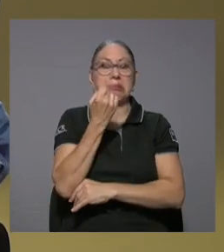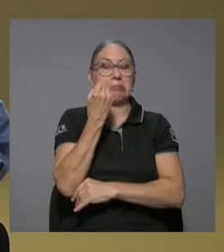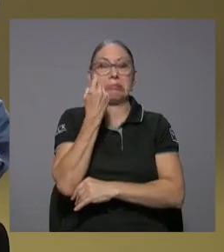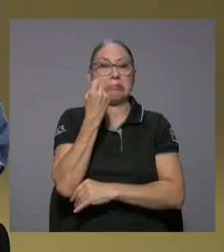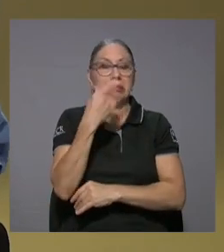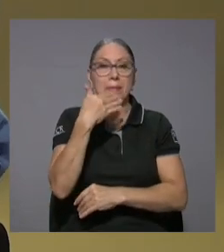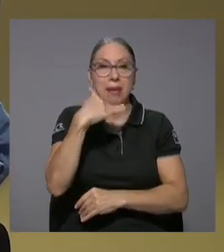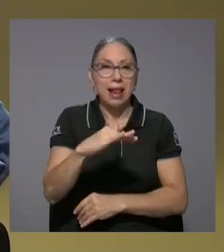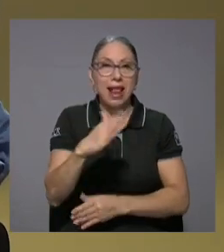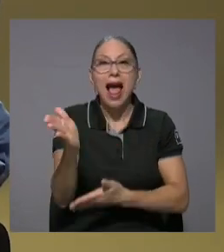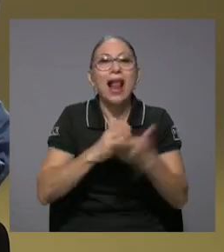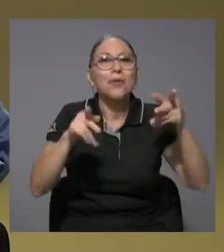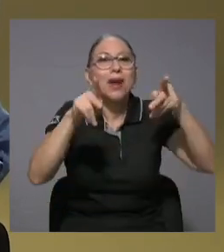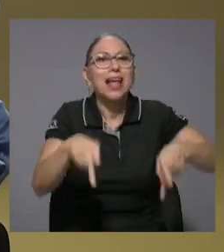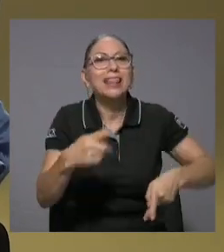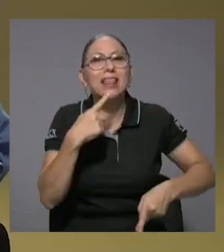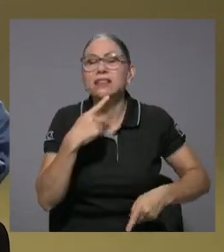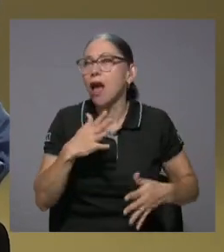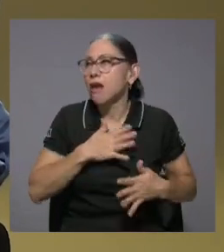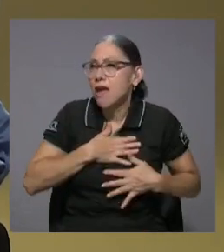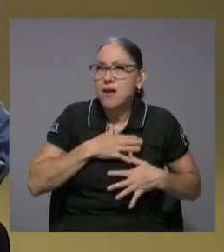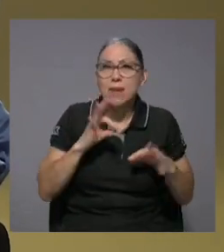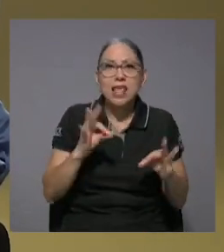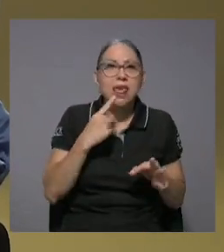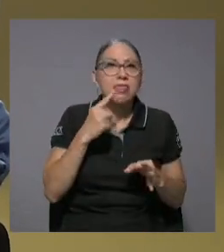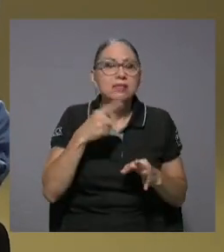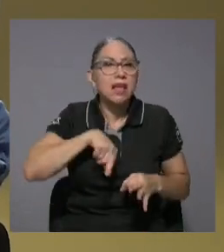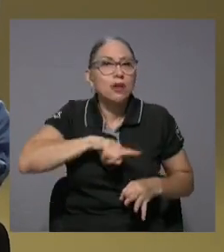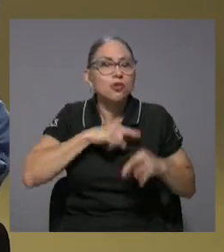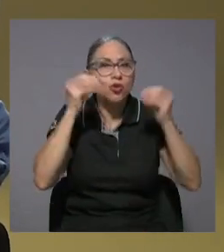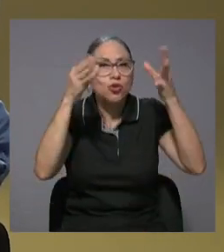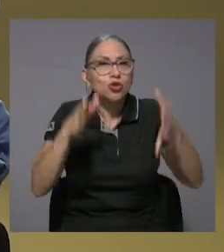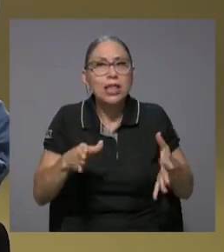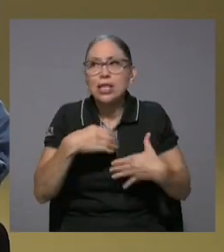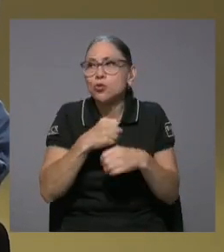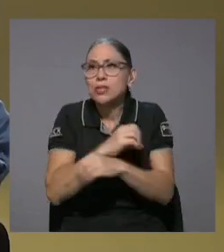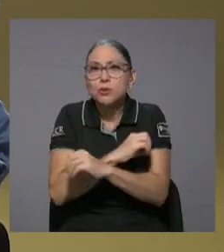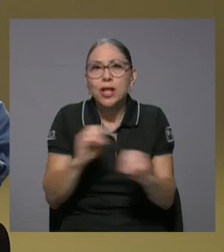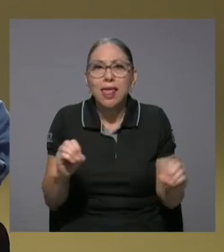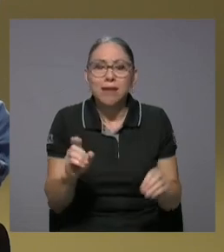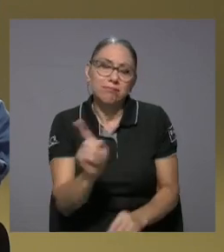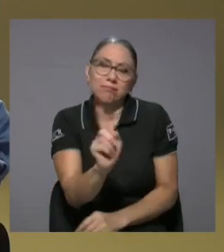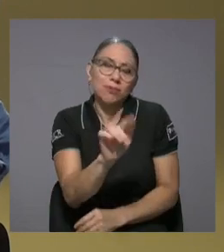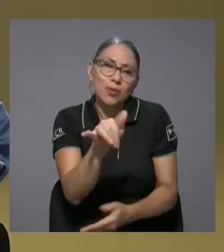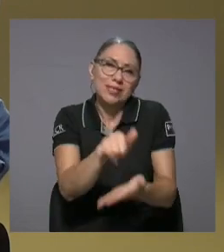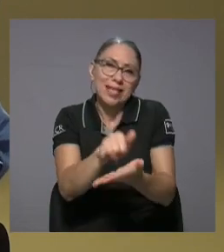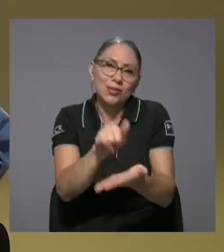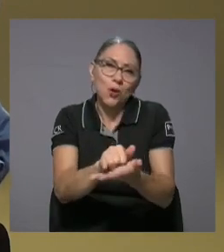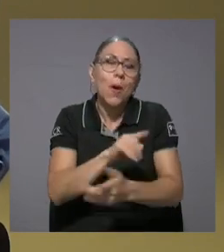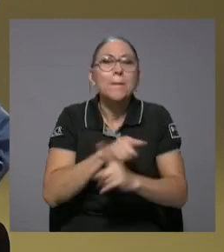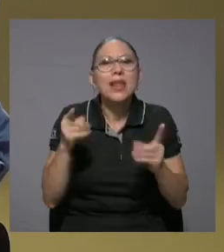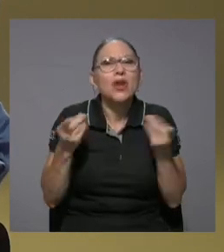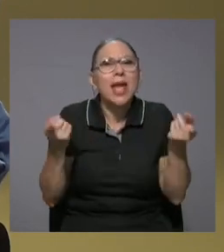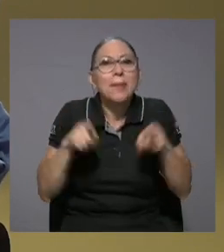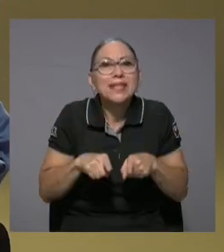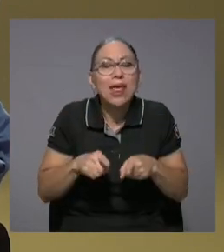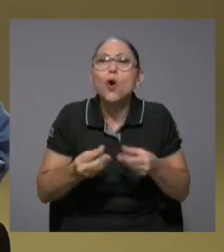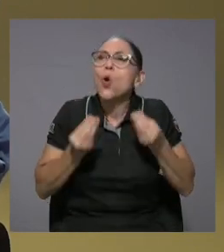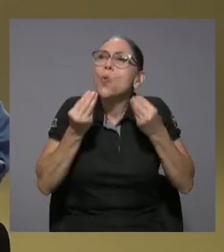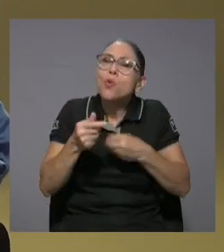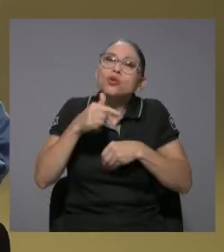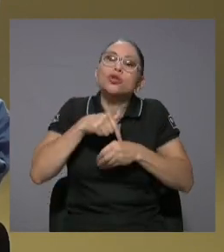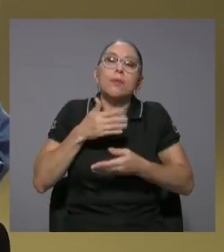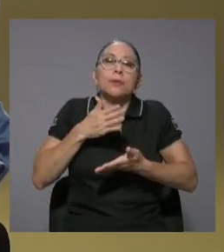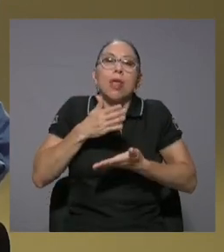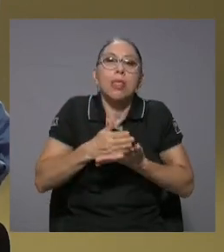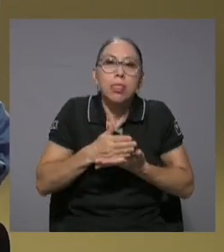qué barbaridad, dicen que los docentes no hicimos nada. Por supuesto que ese no es el concepto. El concepto es que hemos tenido muchas interrupciones prolongadas. Costa Rica es uno